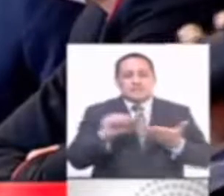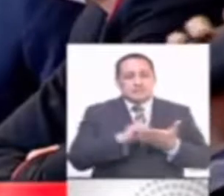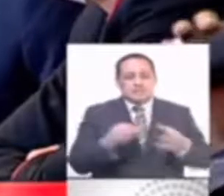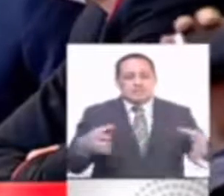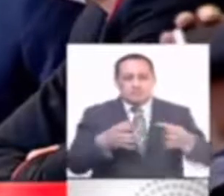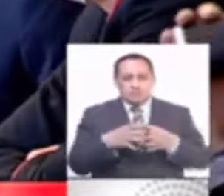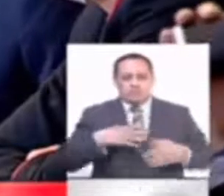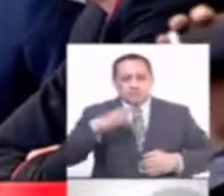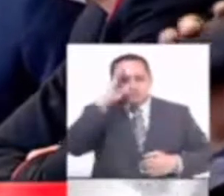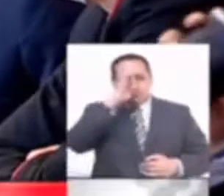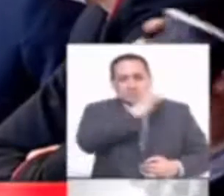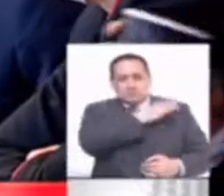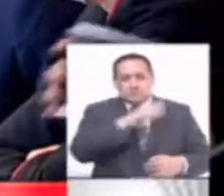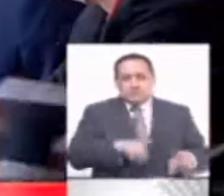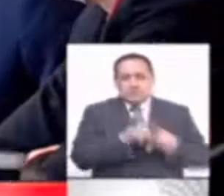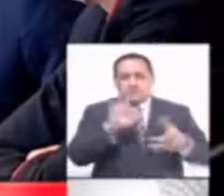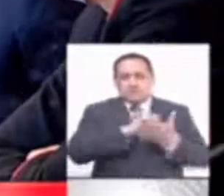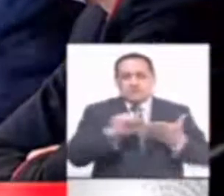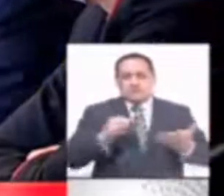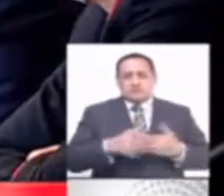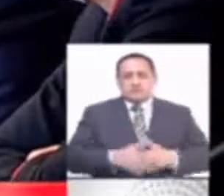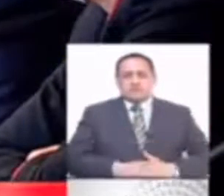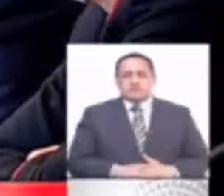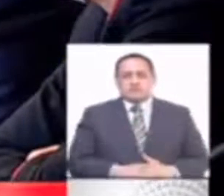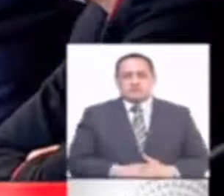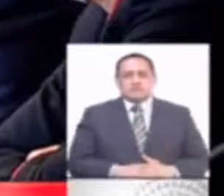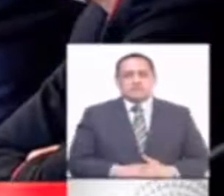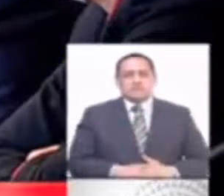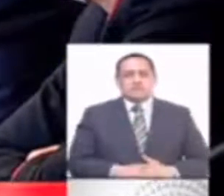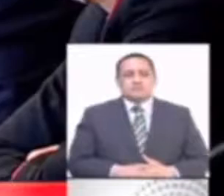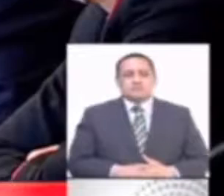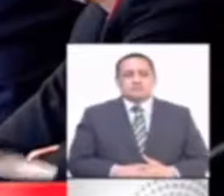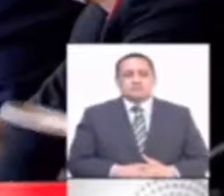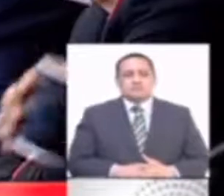para el comandante, o sea, comando conjunto cada 3 meses.